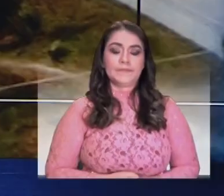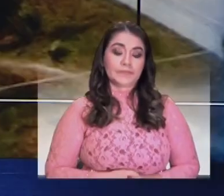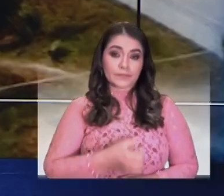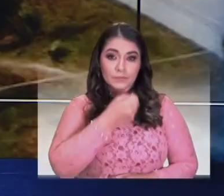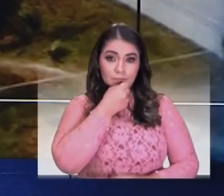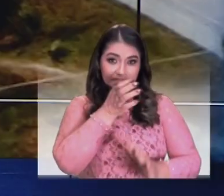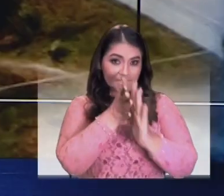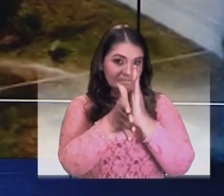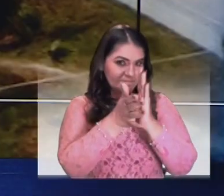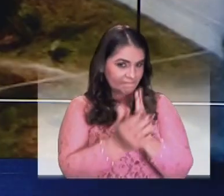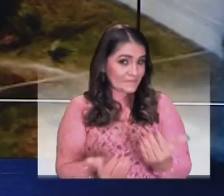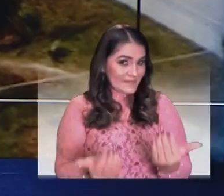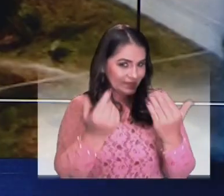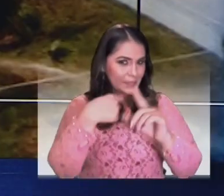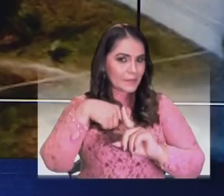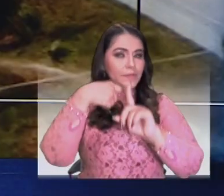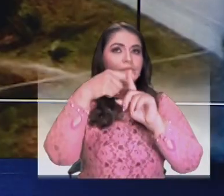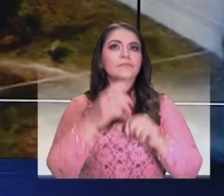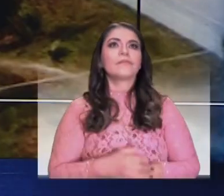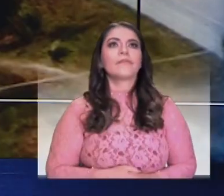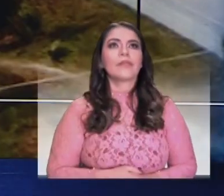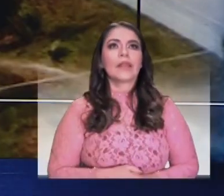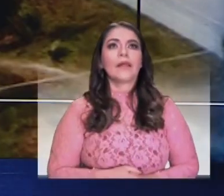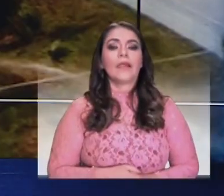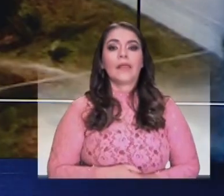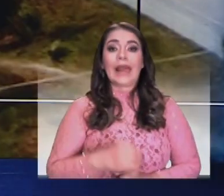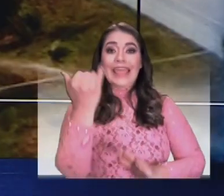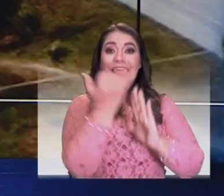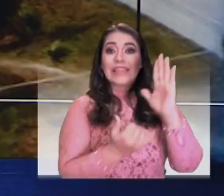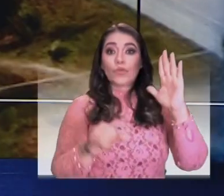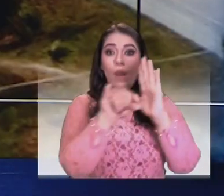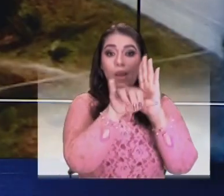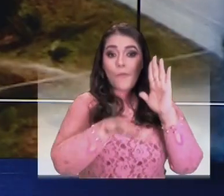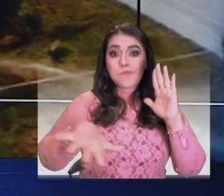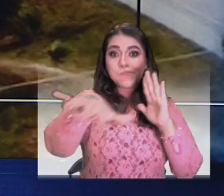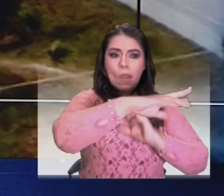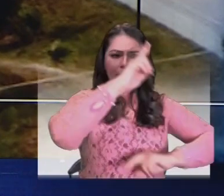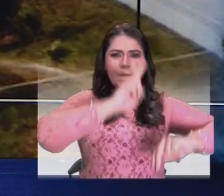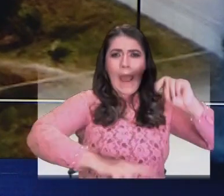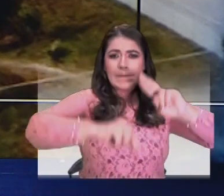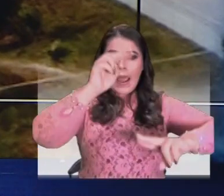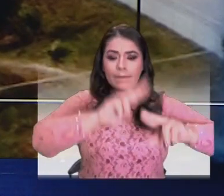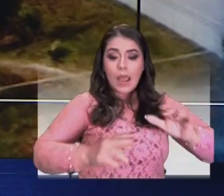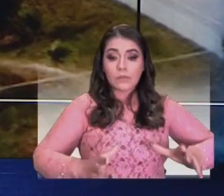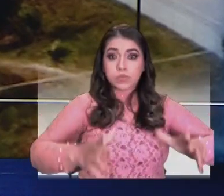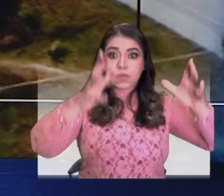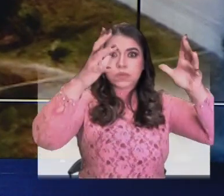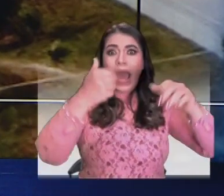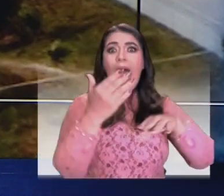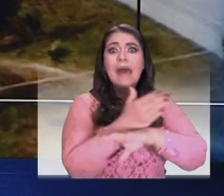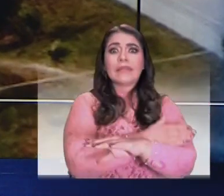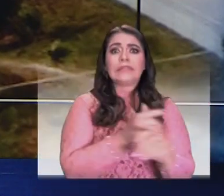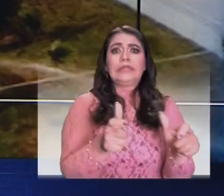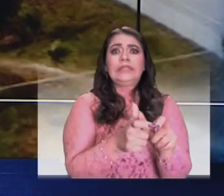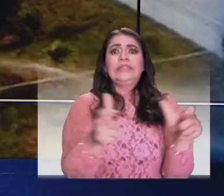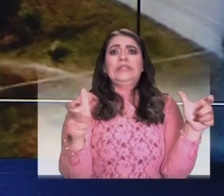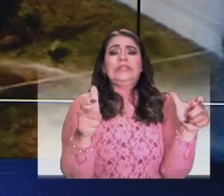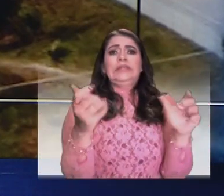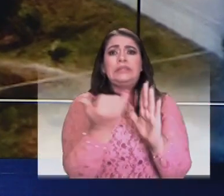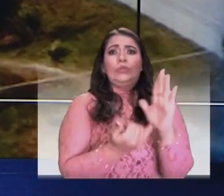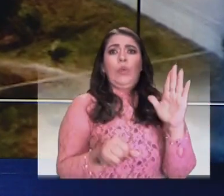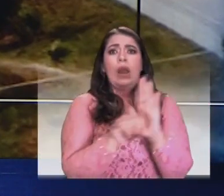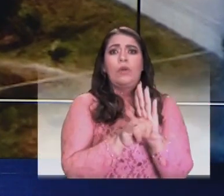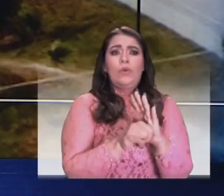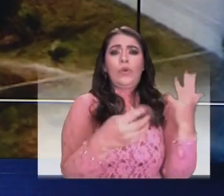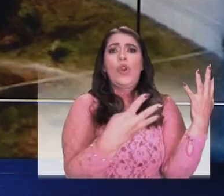prácticamente se da por superado el brote de kobe 19 litro y twang o que durante días fue uno de los principales focos de contagio del país con más de